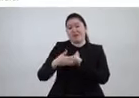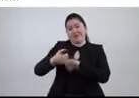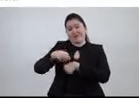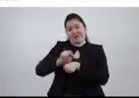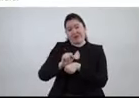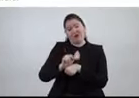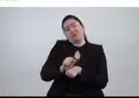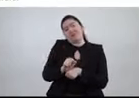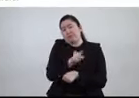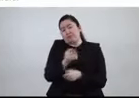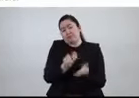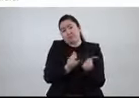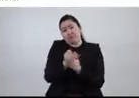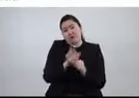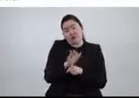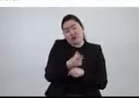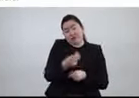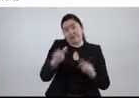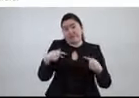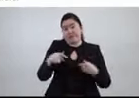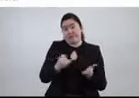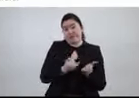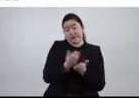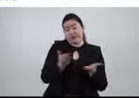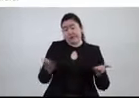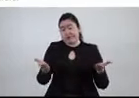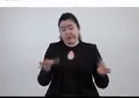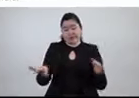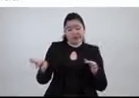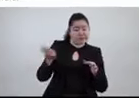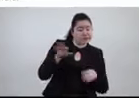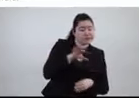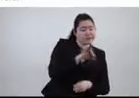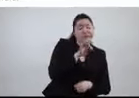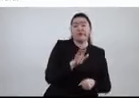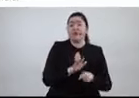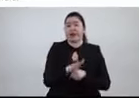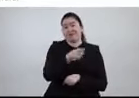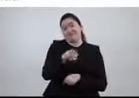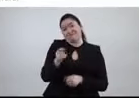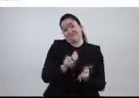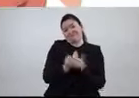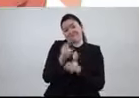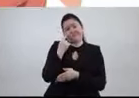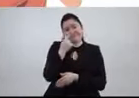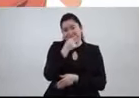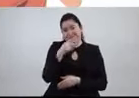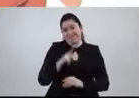semana, entonces recuerden, cada persona podrá decidir la opción que prefiera y la que mejor le convenga. Siguiente.